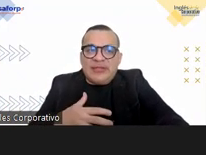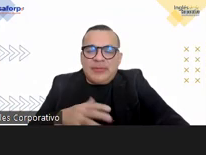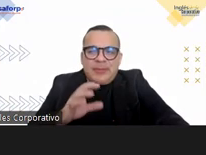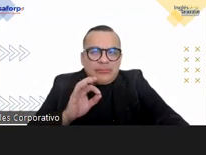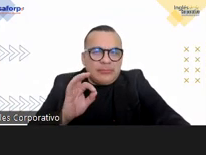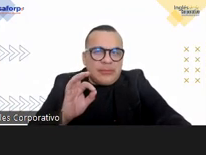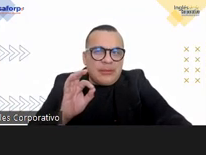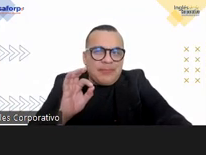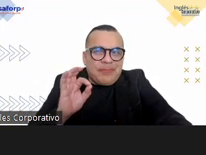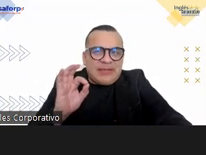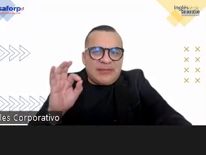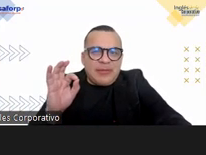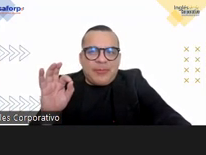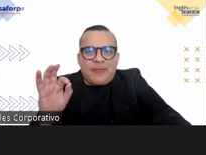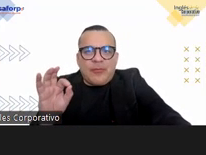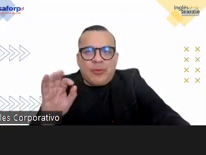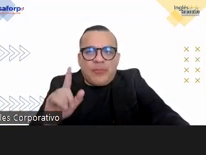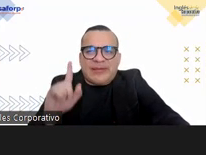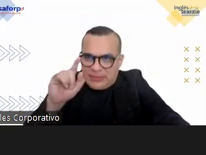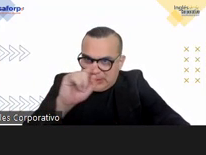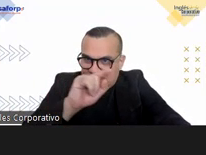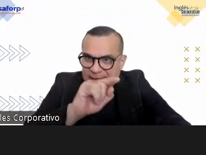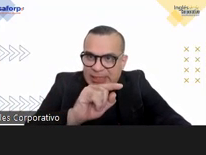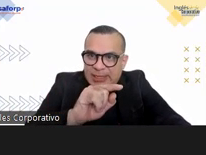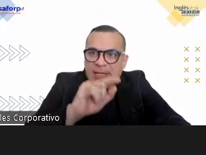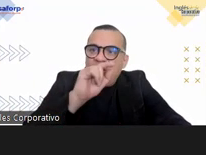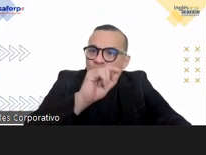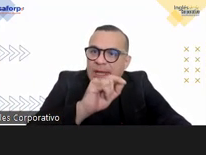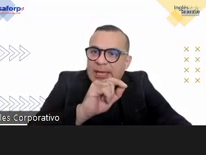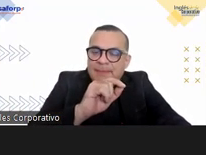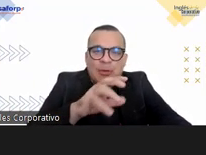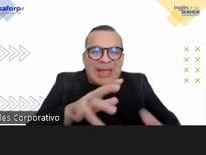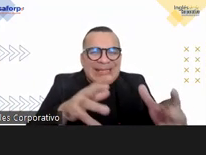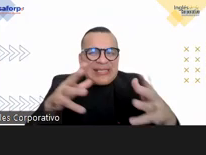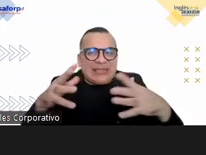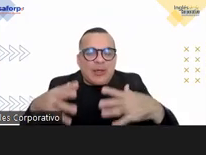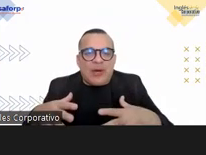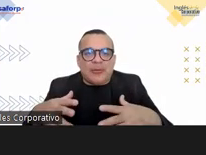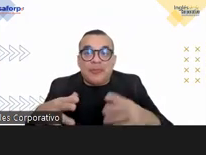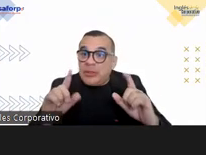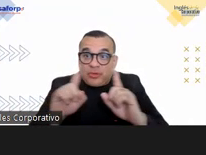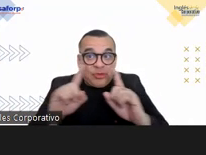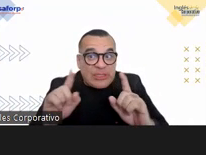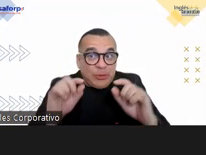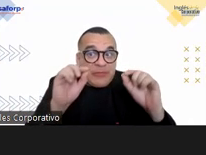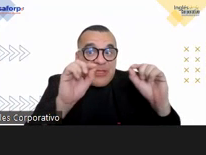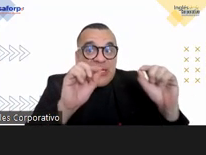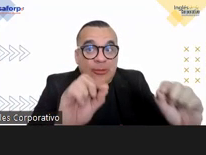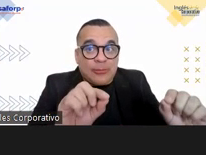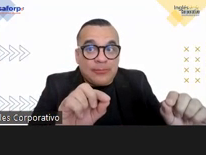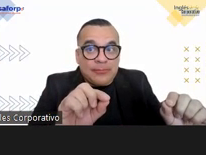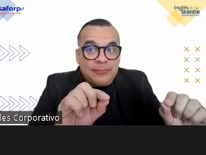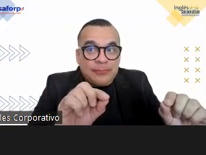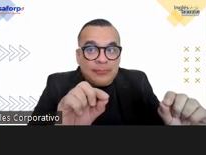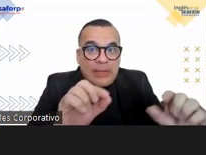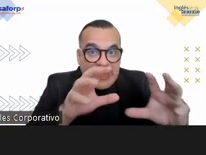¿Cómo así, Marvin? Precíseme, por favor, un poco más. Ya le traeré un ejemplo en el siguiente cuadro. Solo estamos